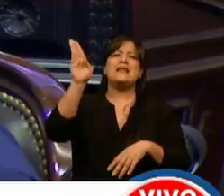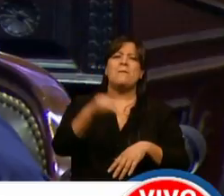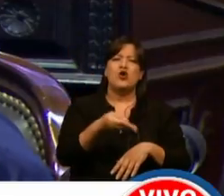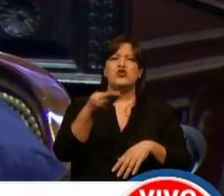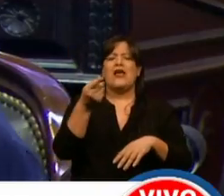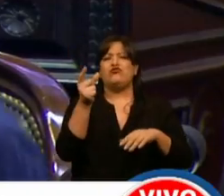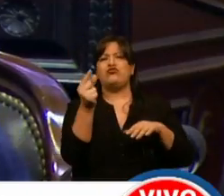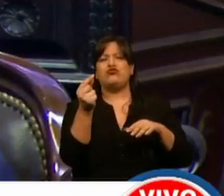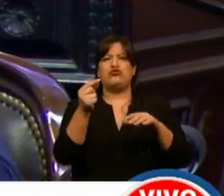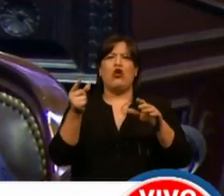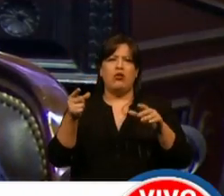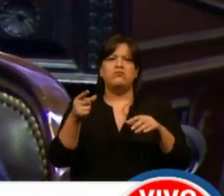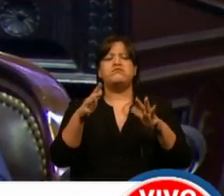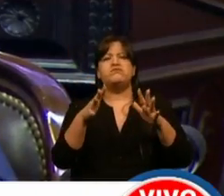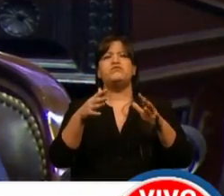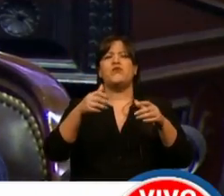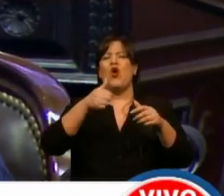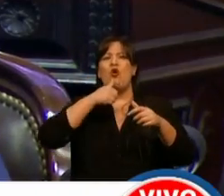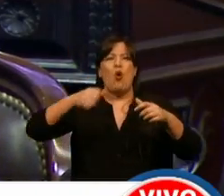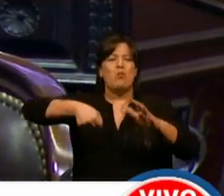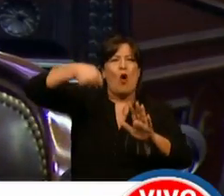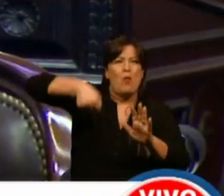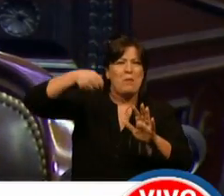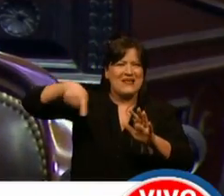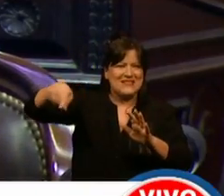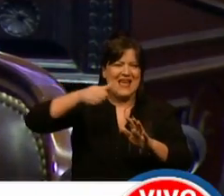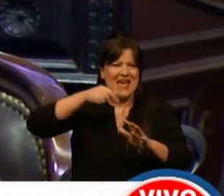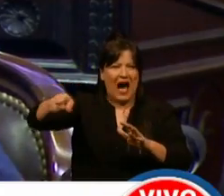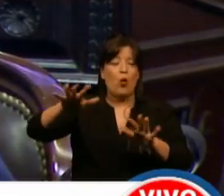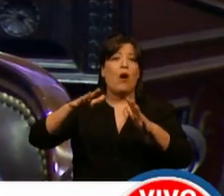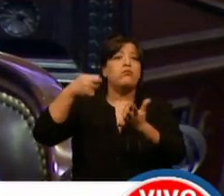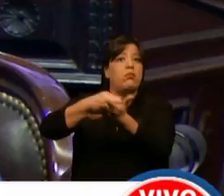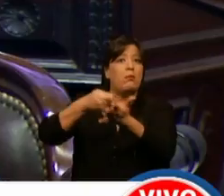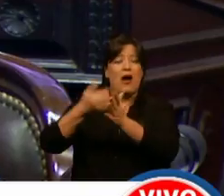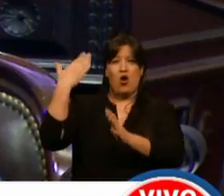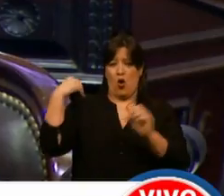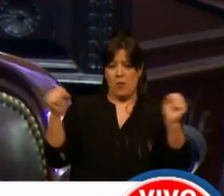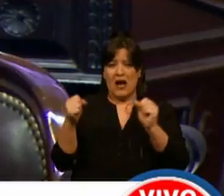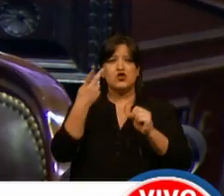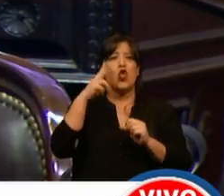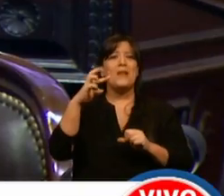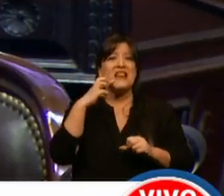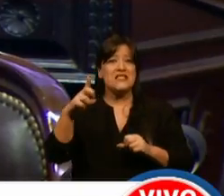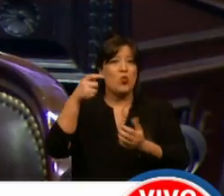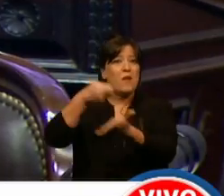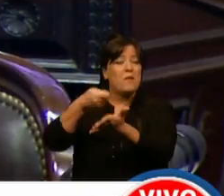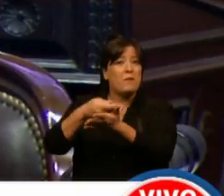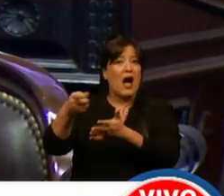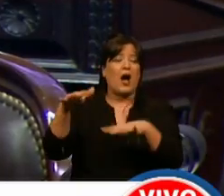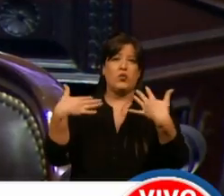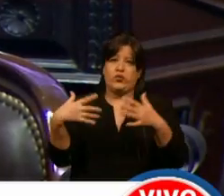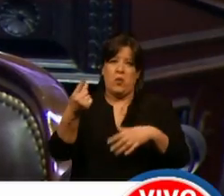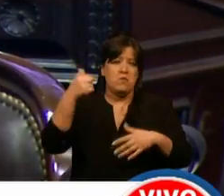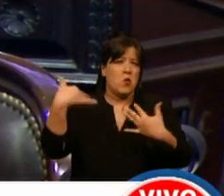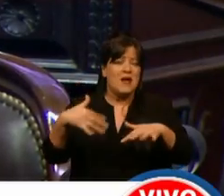pozo y esto son bombas hídrica y prácticamente está pagada pagando a mayo del año 2019 una enorme